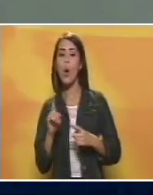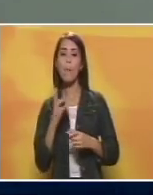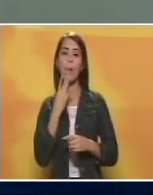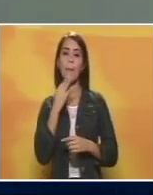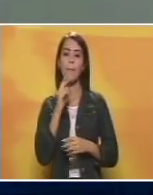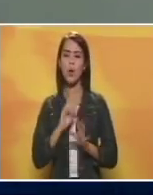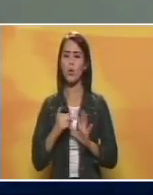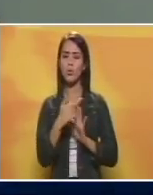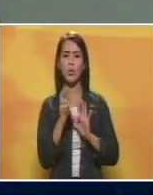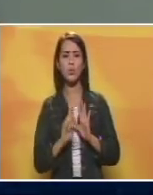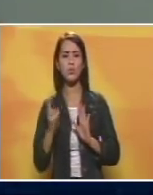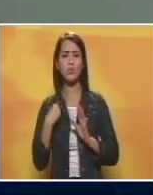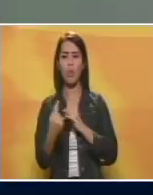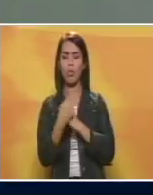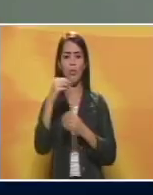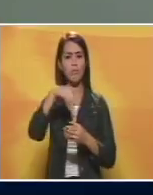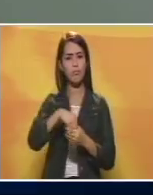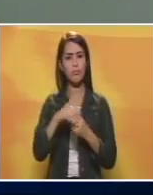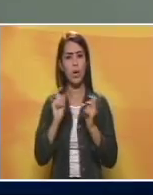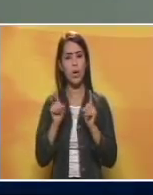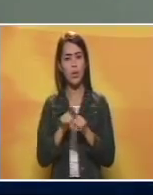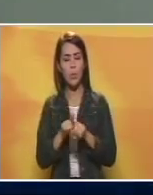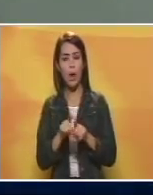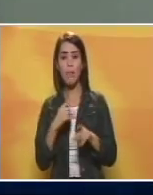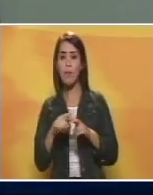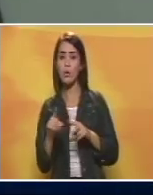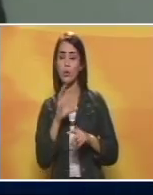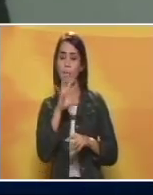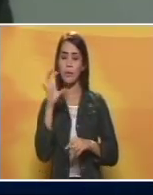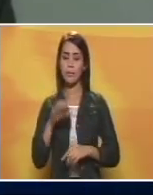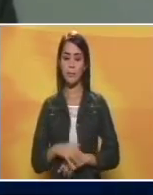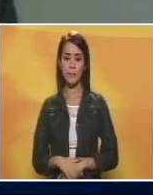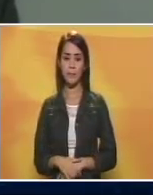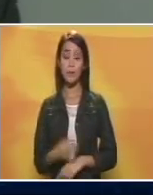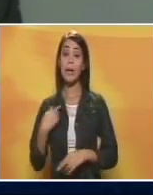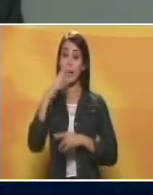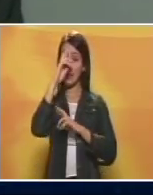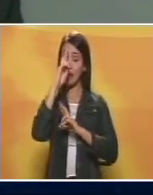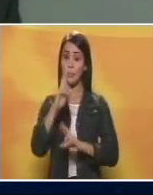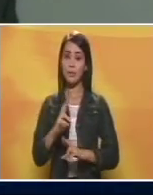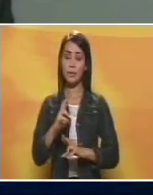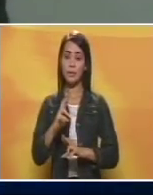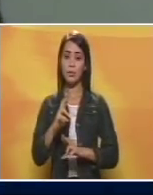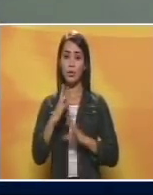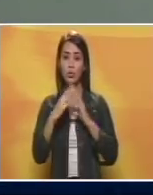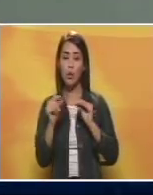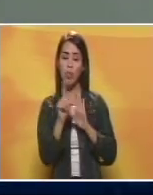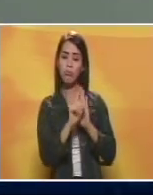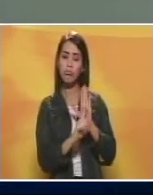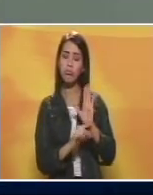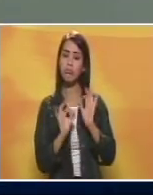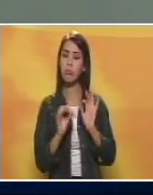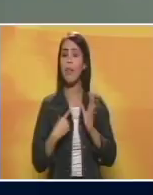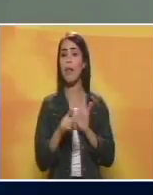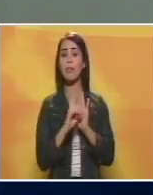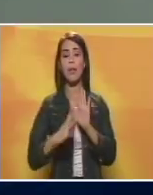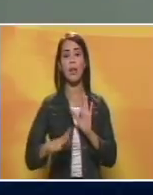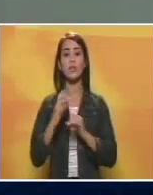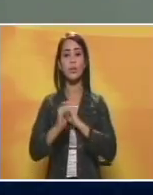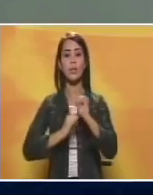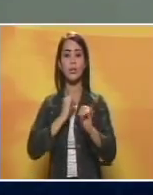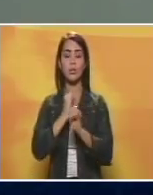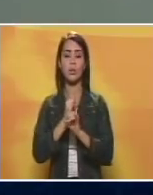para interferir en los asuntos internos de los Estados miembros, respetando estrictamente los principios del derecho